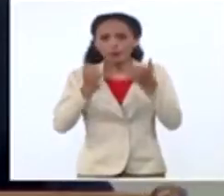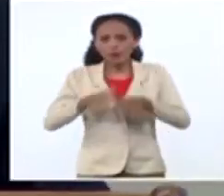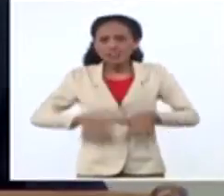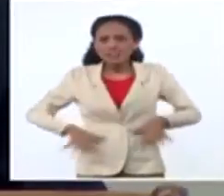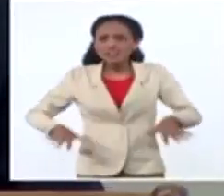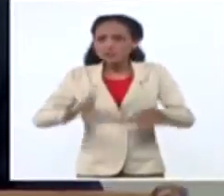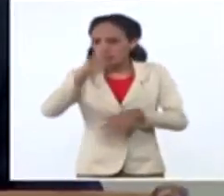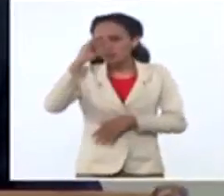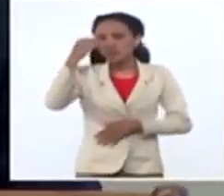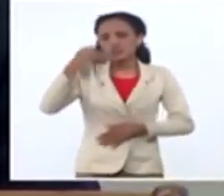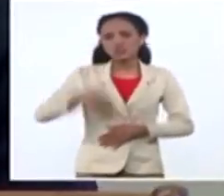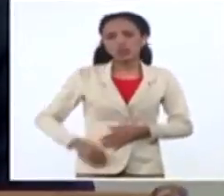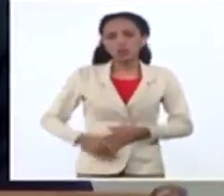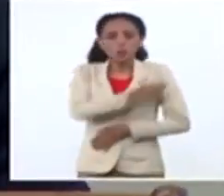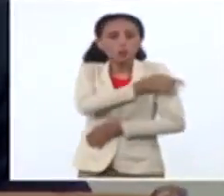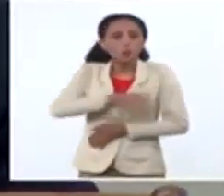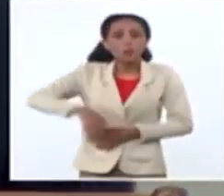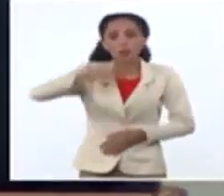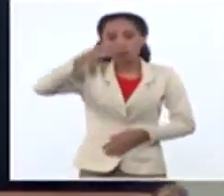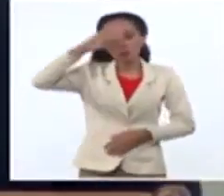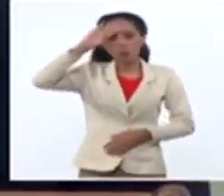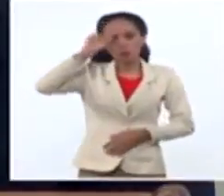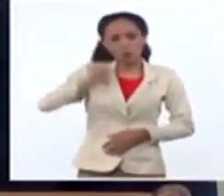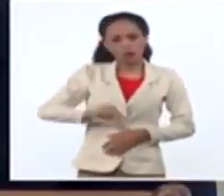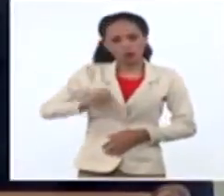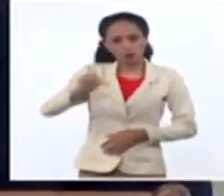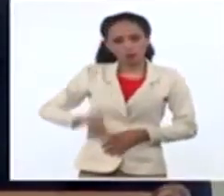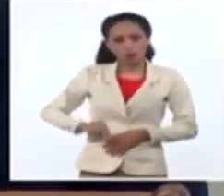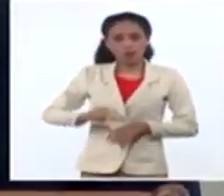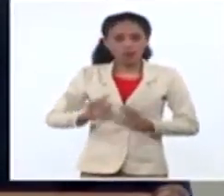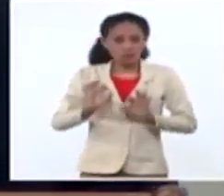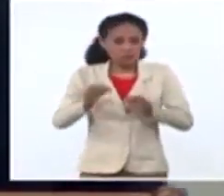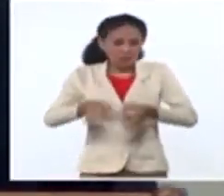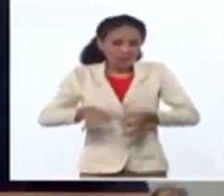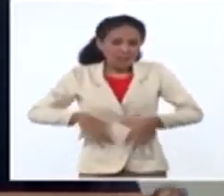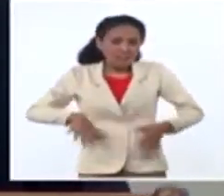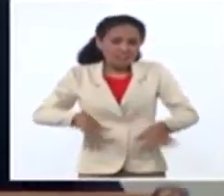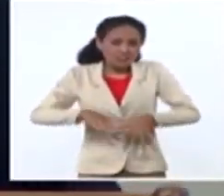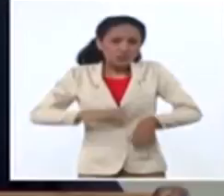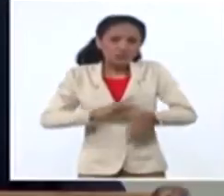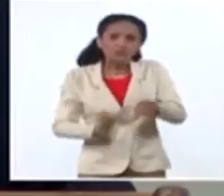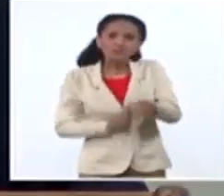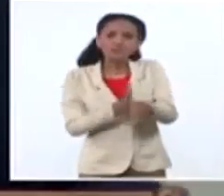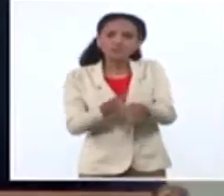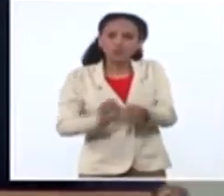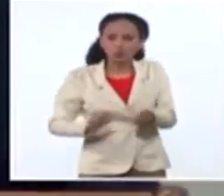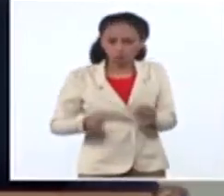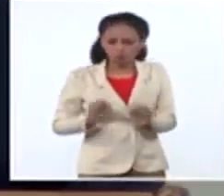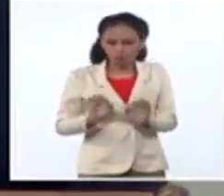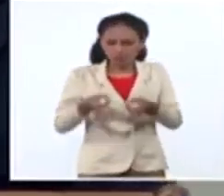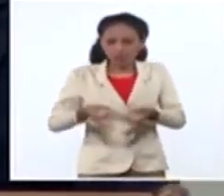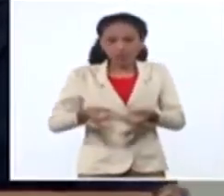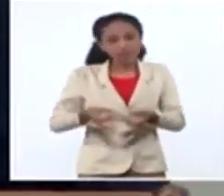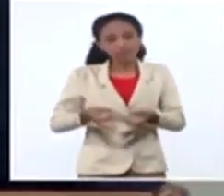salud de los cubanos ni tendría impacto epidemiológico alguno.